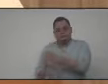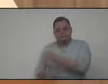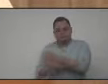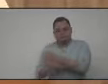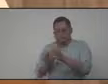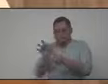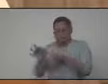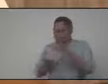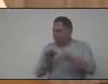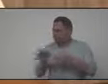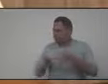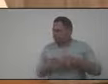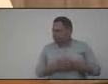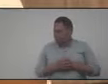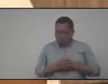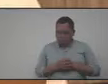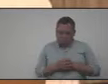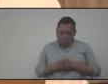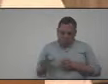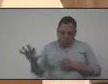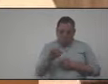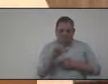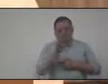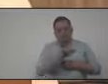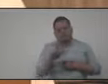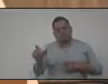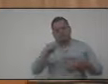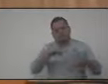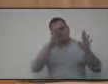apoyándolos. Bueno, y así a todos nuestros usuarios.